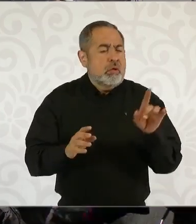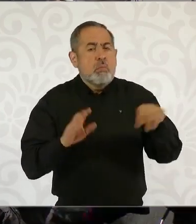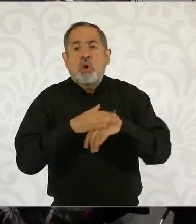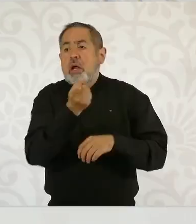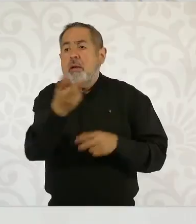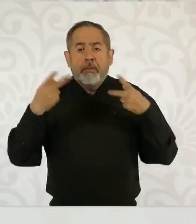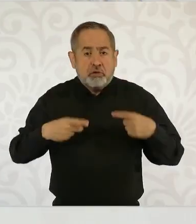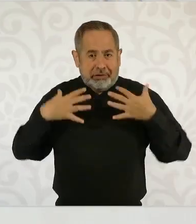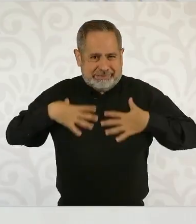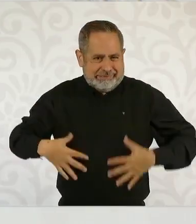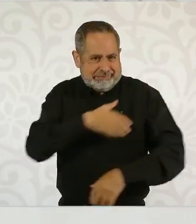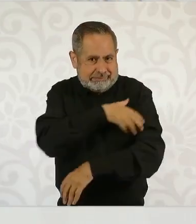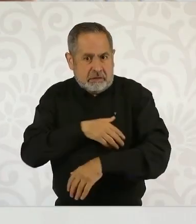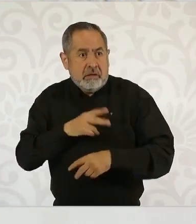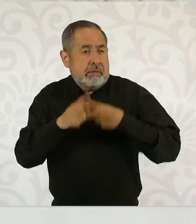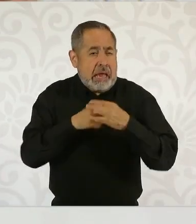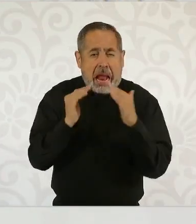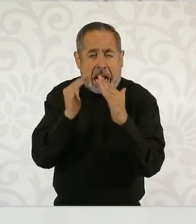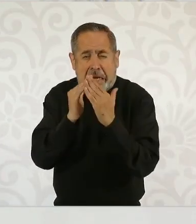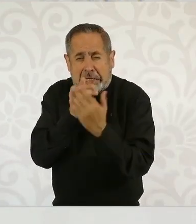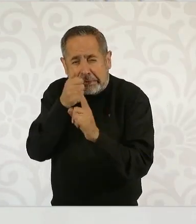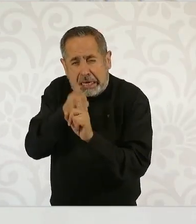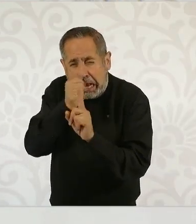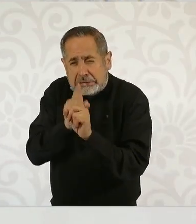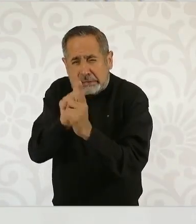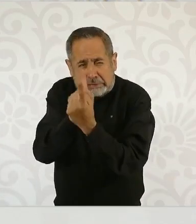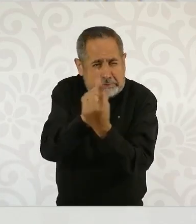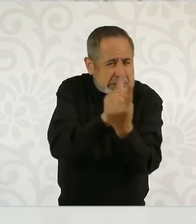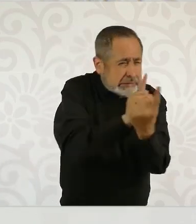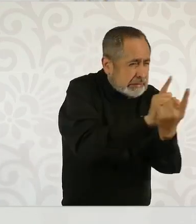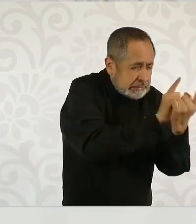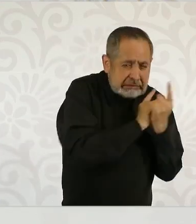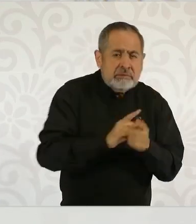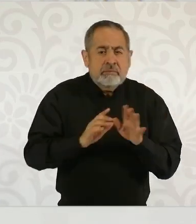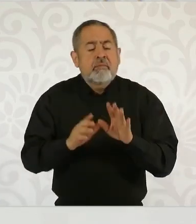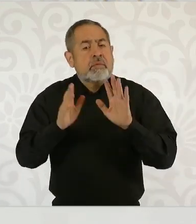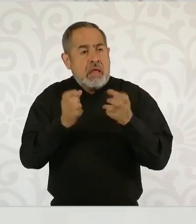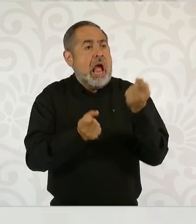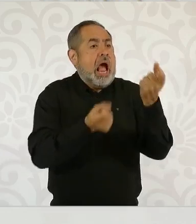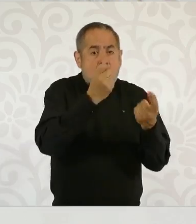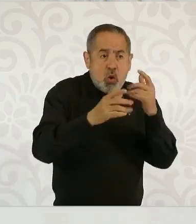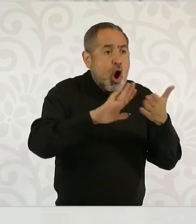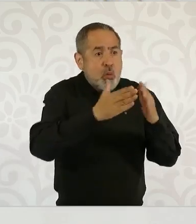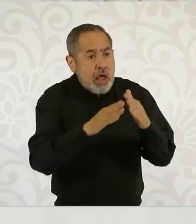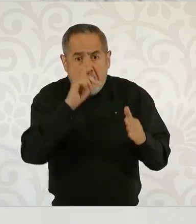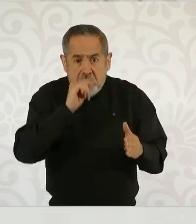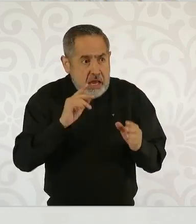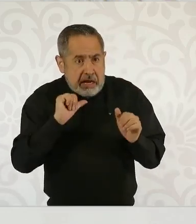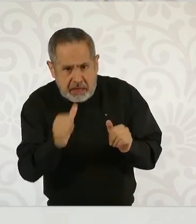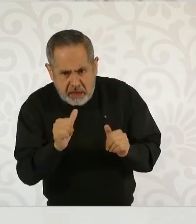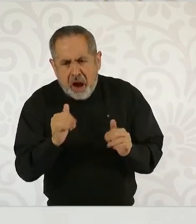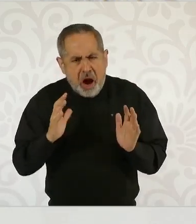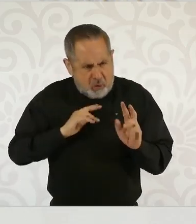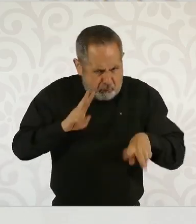de la nación pues fueron casa por casa haciendo el censo. Si hay alguna comunidad que no fue atendida, pues se